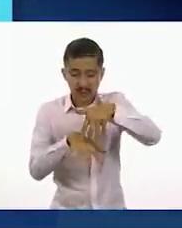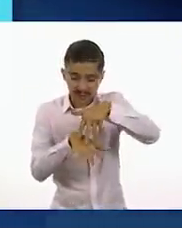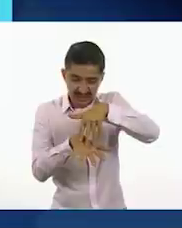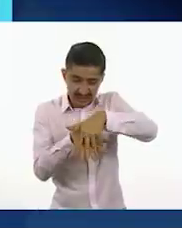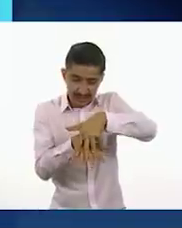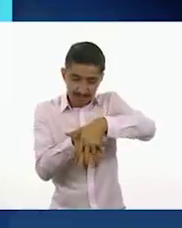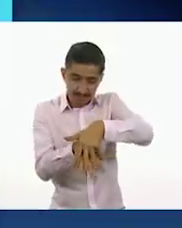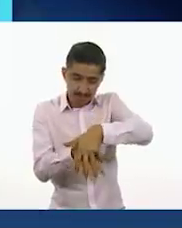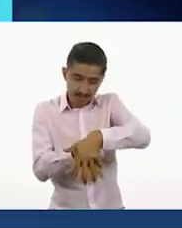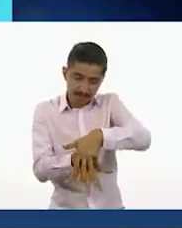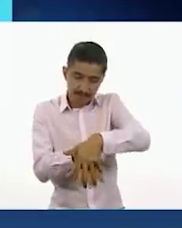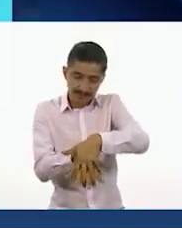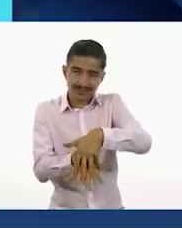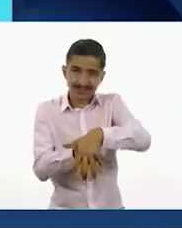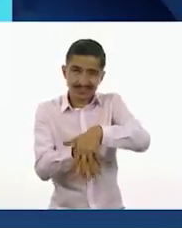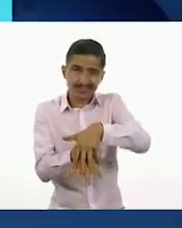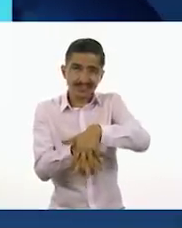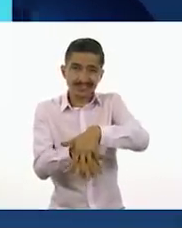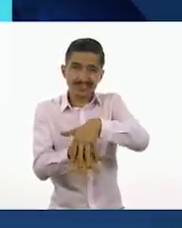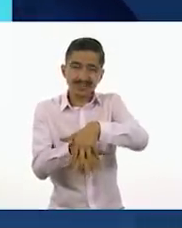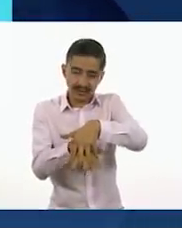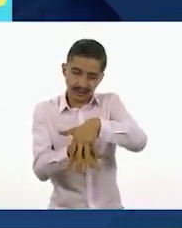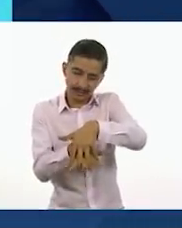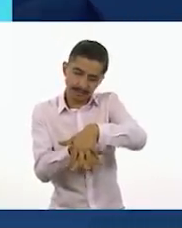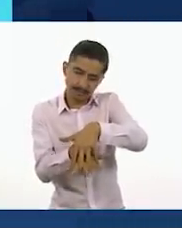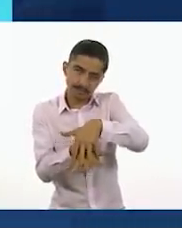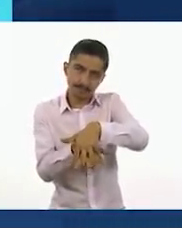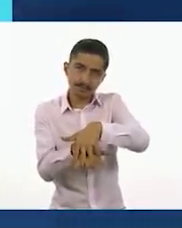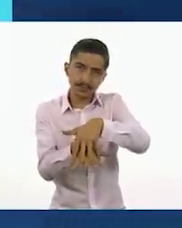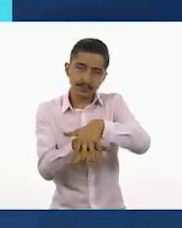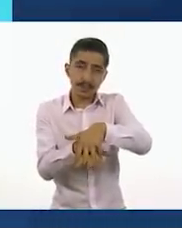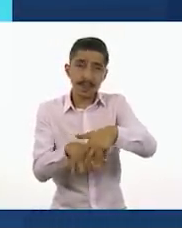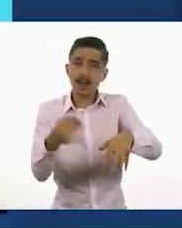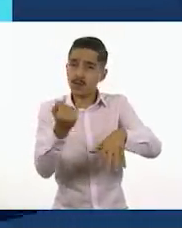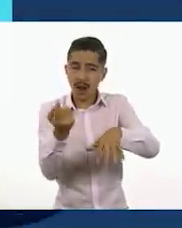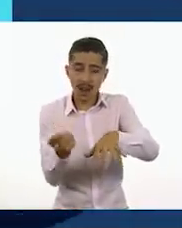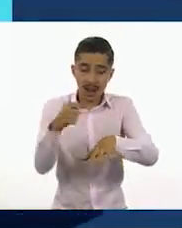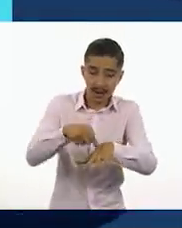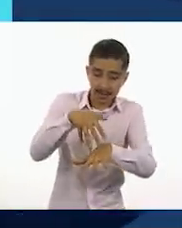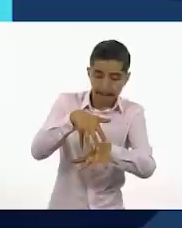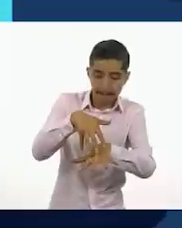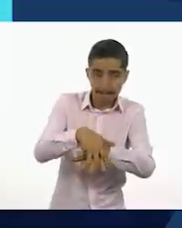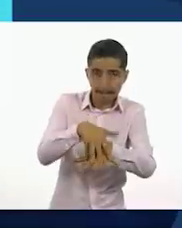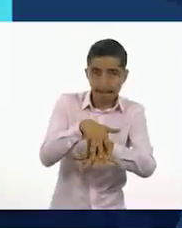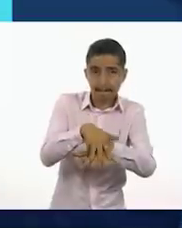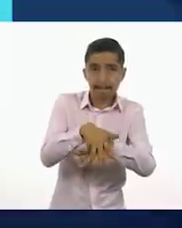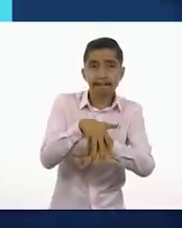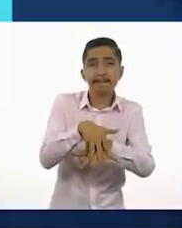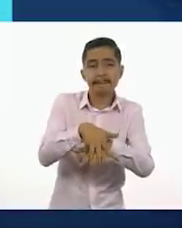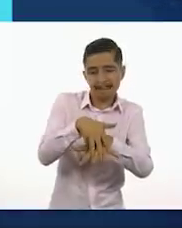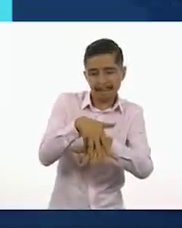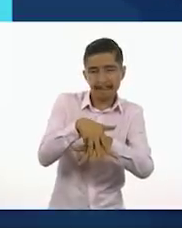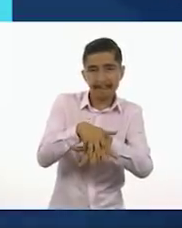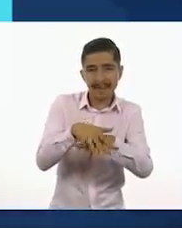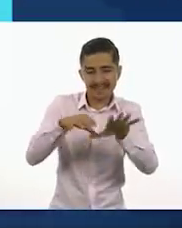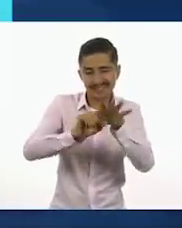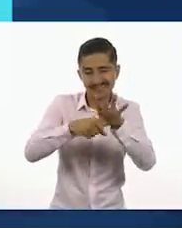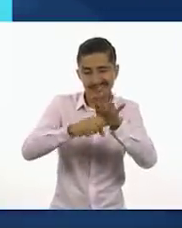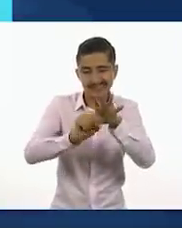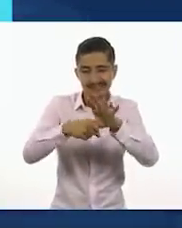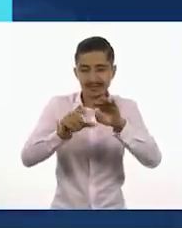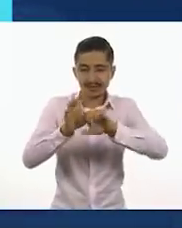de una de tus manos contra el dorso de la otra, entrelazando los dedos. Repite lo mismo con la otra mano. Frota los